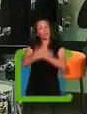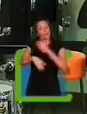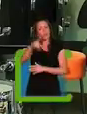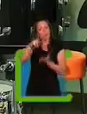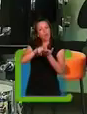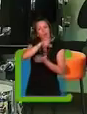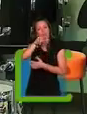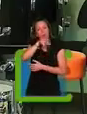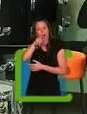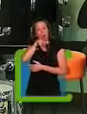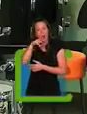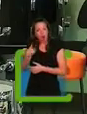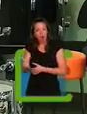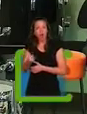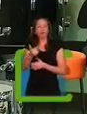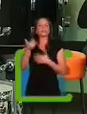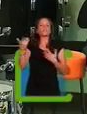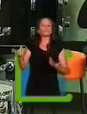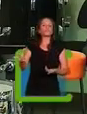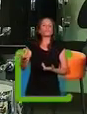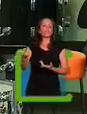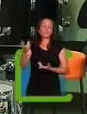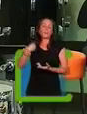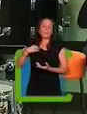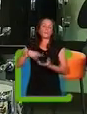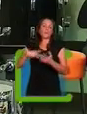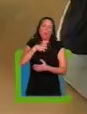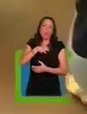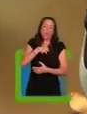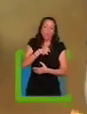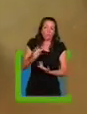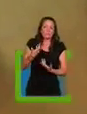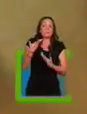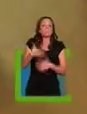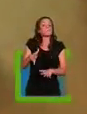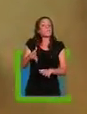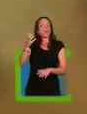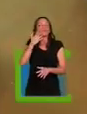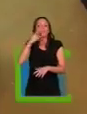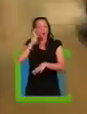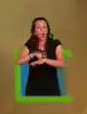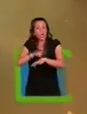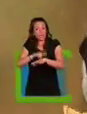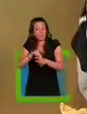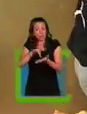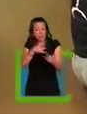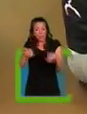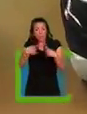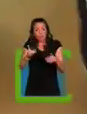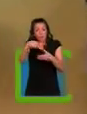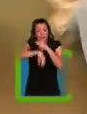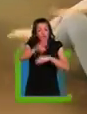discapacidad, la lengua más pronunciada, y eso les impide. Pero sin embargo el ritmo, la parte rítmica dentro